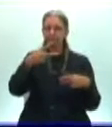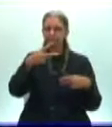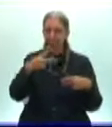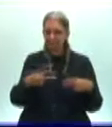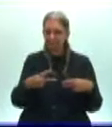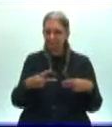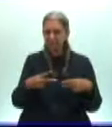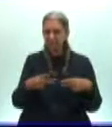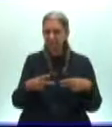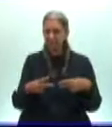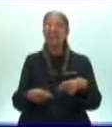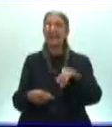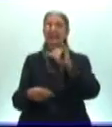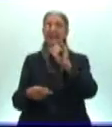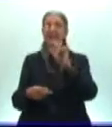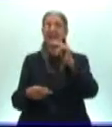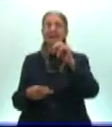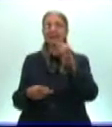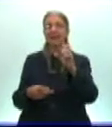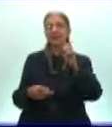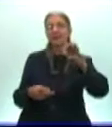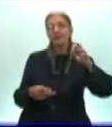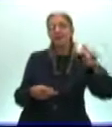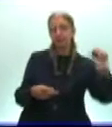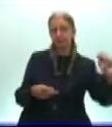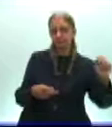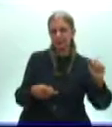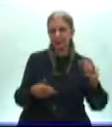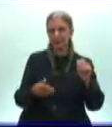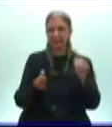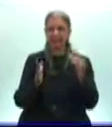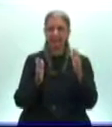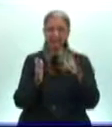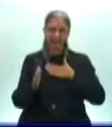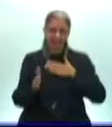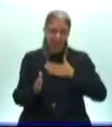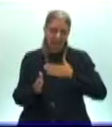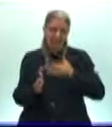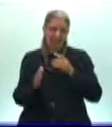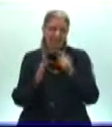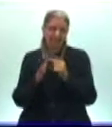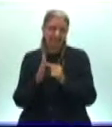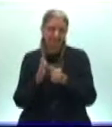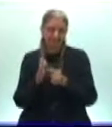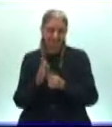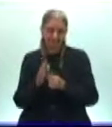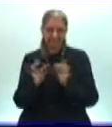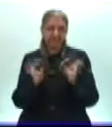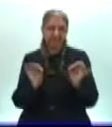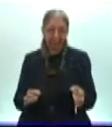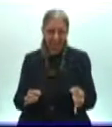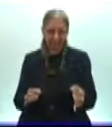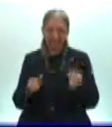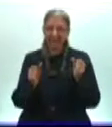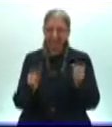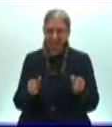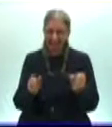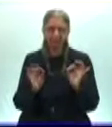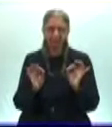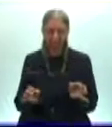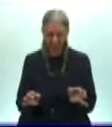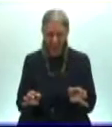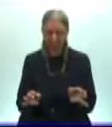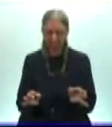a inecuaciones, esa propiedad se mantiene, y lo vuelvo a explicar, al sumar o restar la misma cantidad a